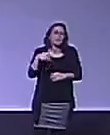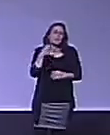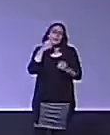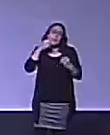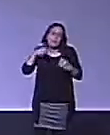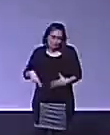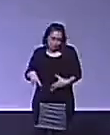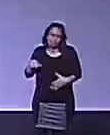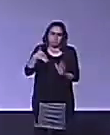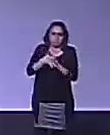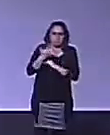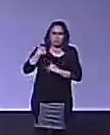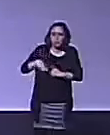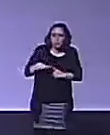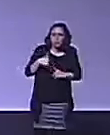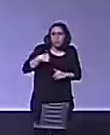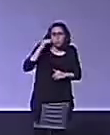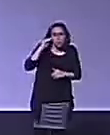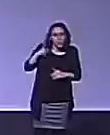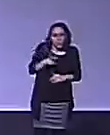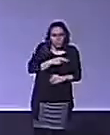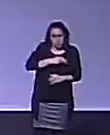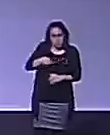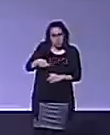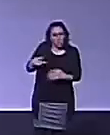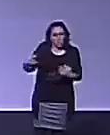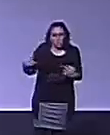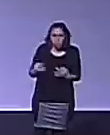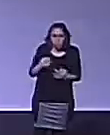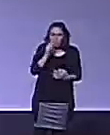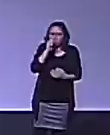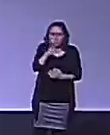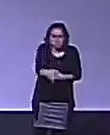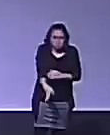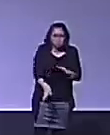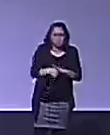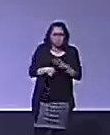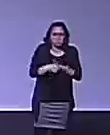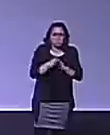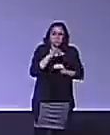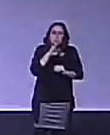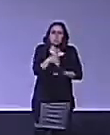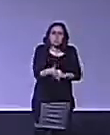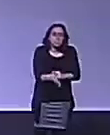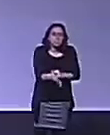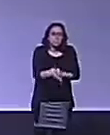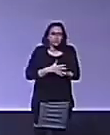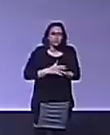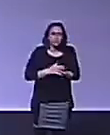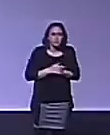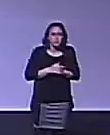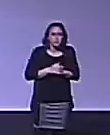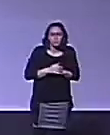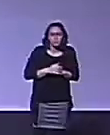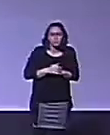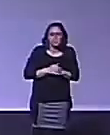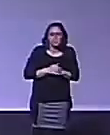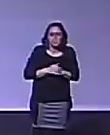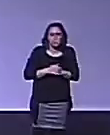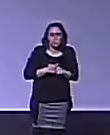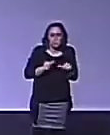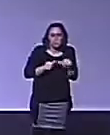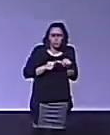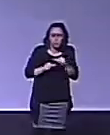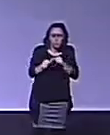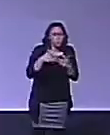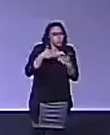es imprescindible, como decía antes, que cuando sigamos, cuando nos conjuremos para seguir dando esta batalla de cara al futuro,